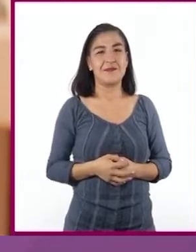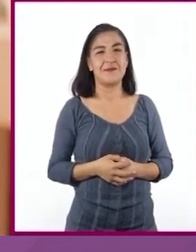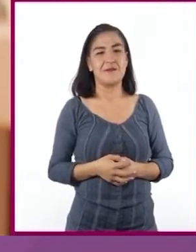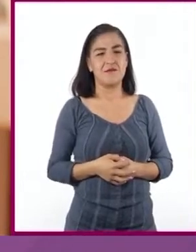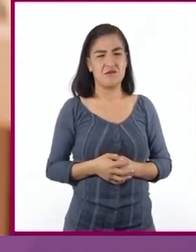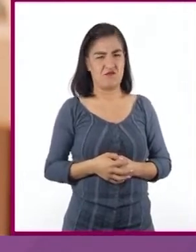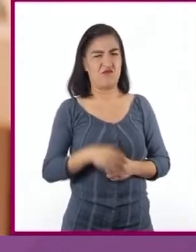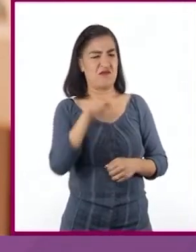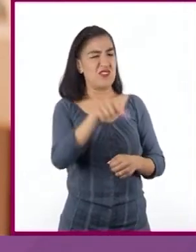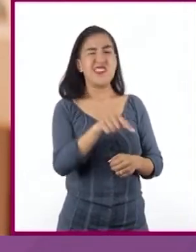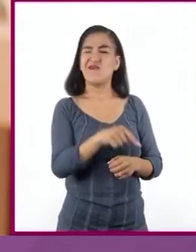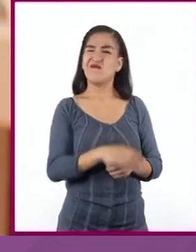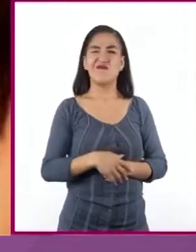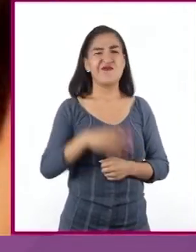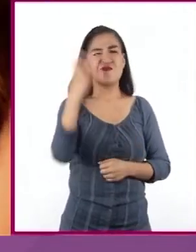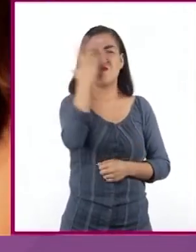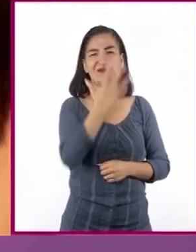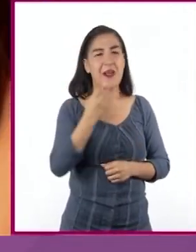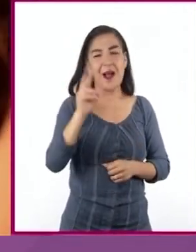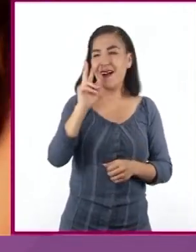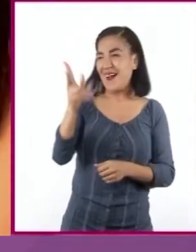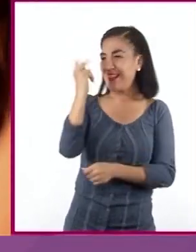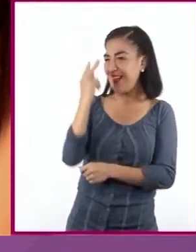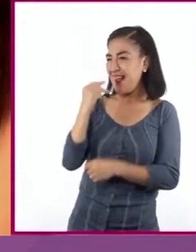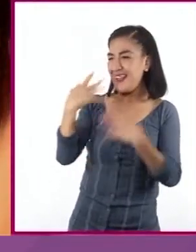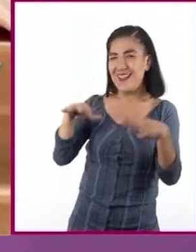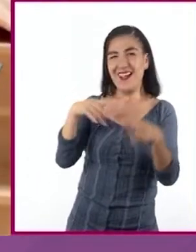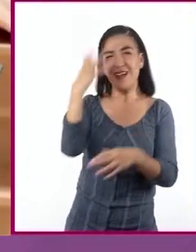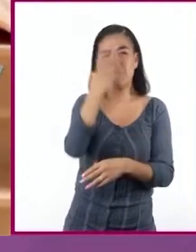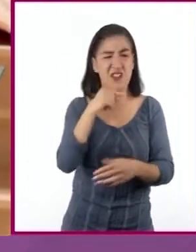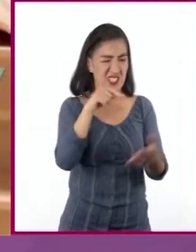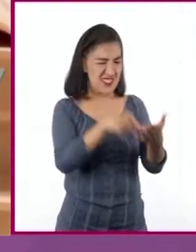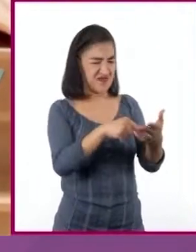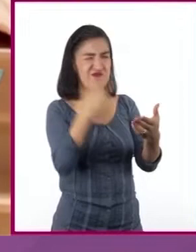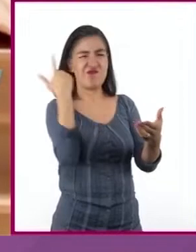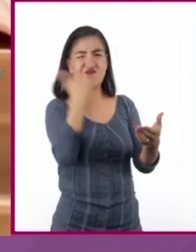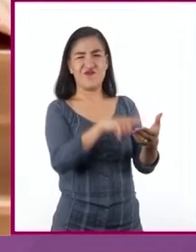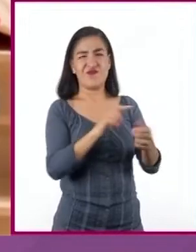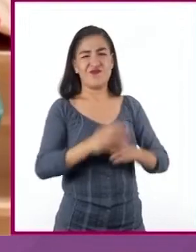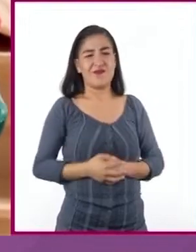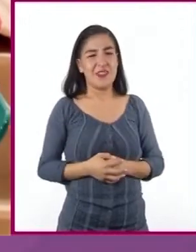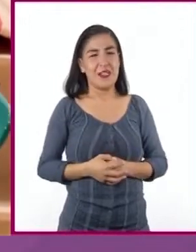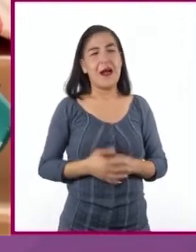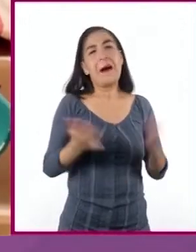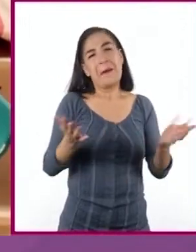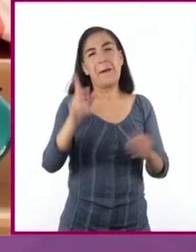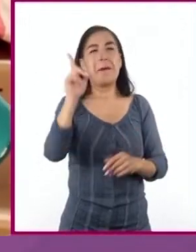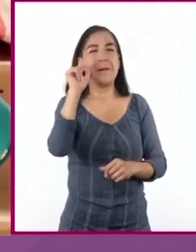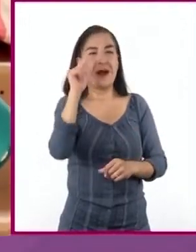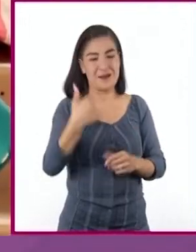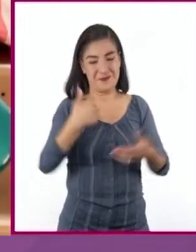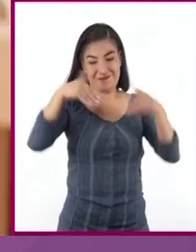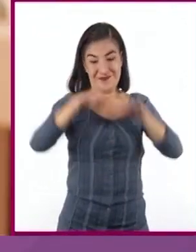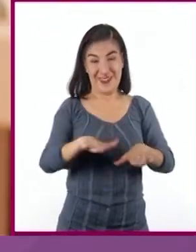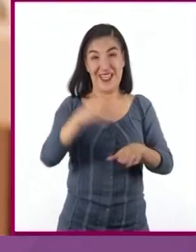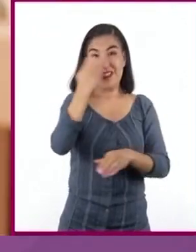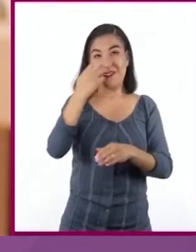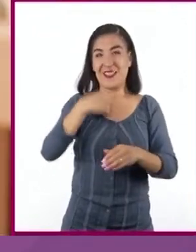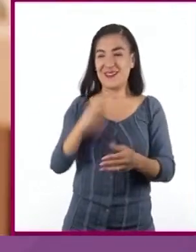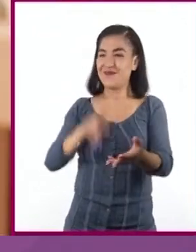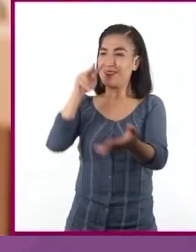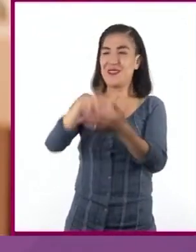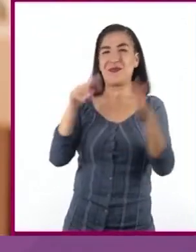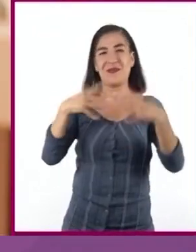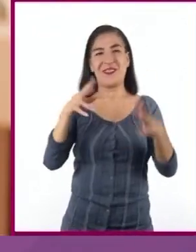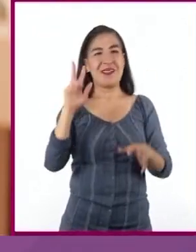No son tan bonitos como se veían en la televisión. Bueno, seguro mañana que los lleve a la escuela todos notarán que los estoy